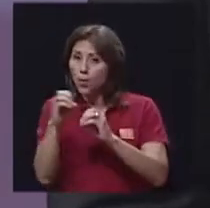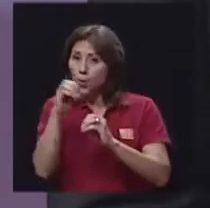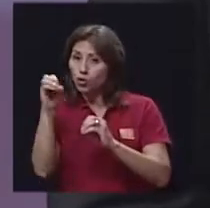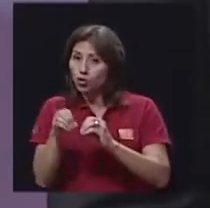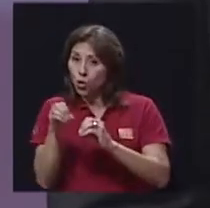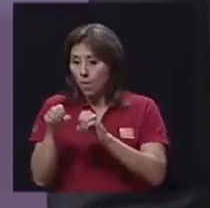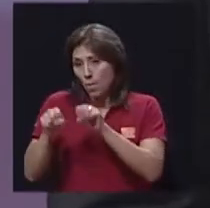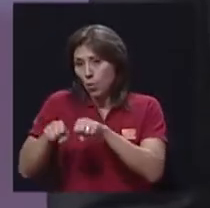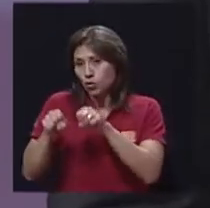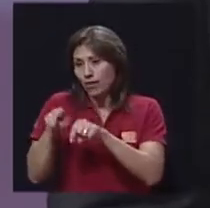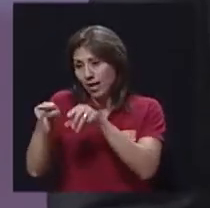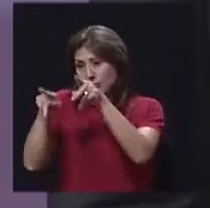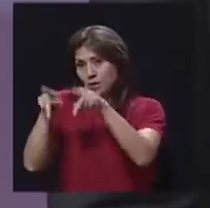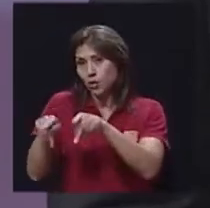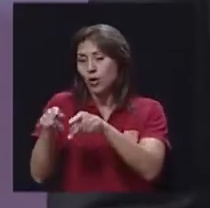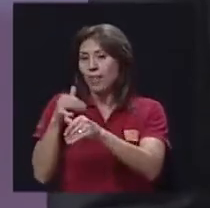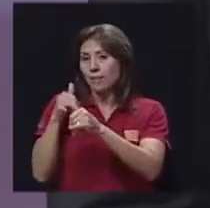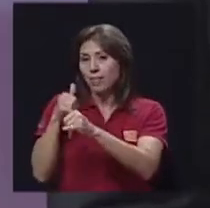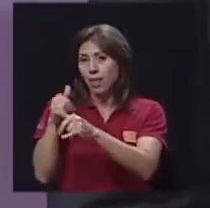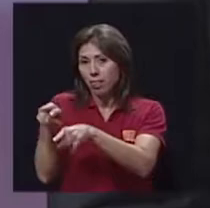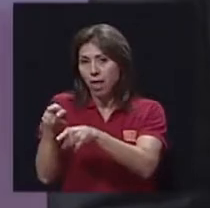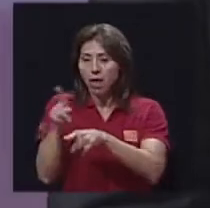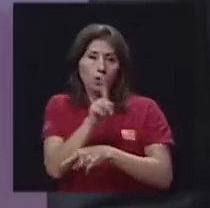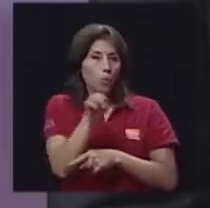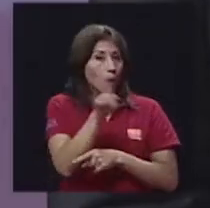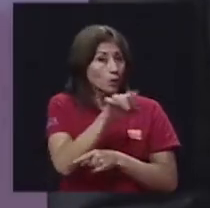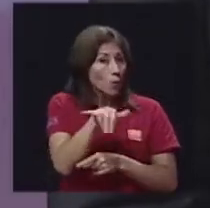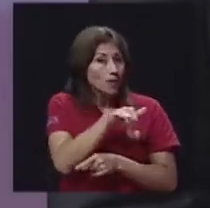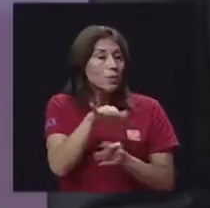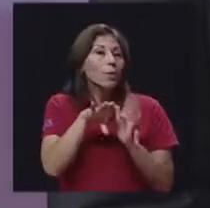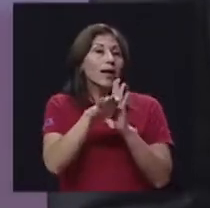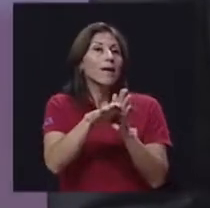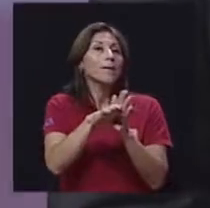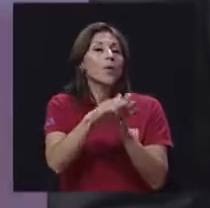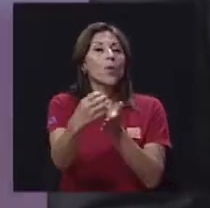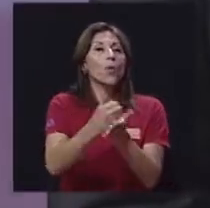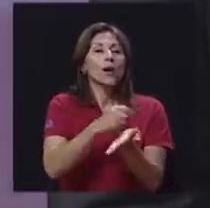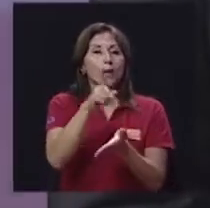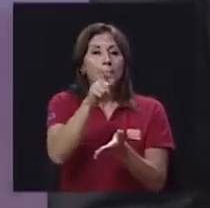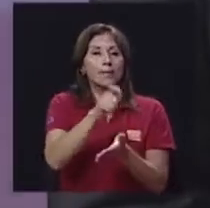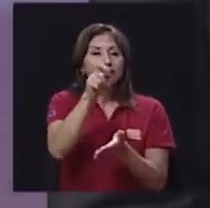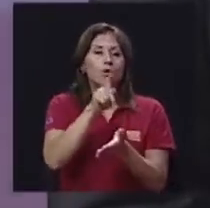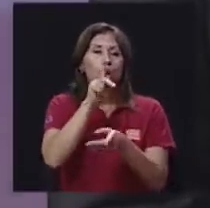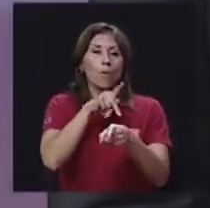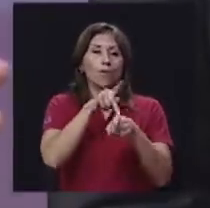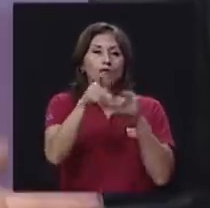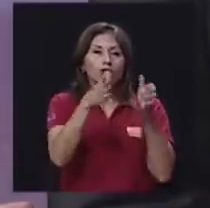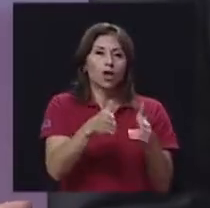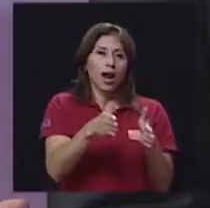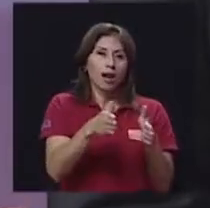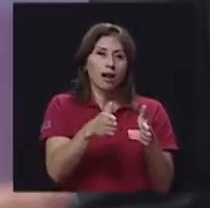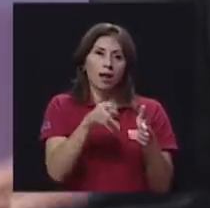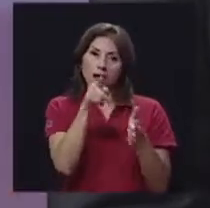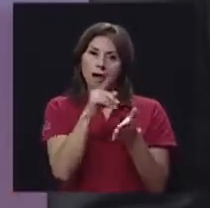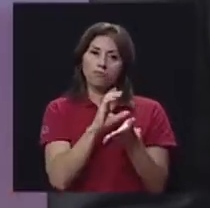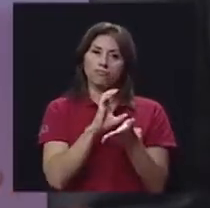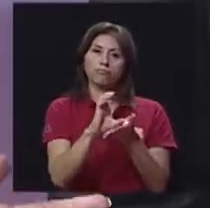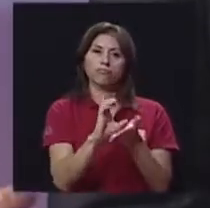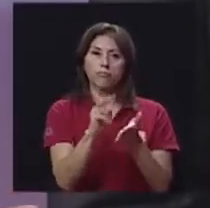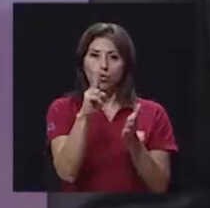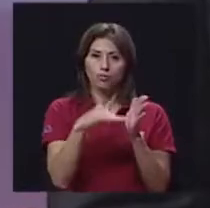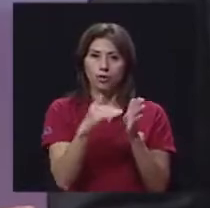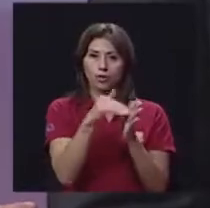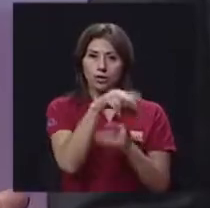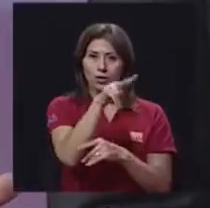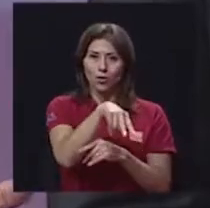una pensión alimentaria a un profesional cuyo salario supera los 2 millones de colones, que fijarle la pensión provisional a